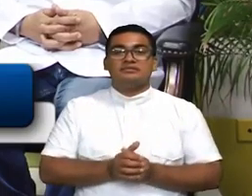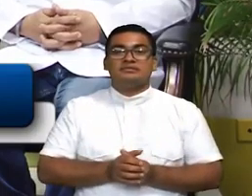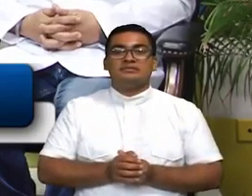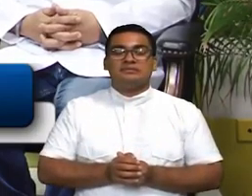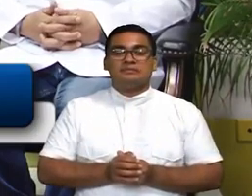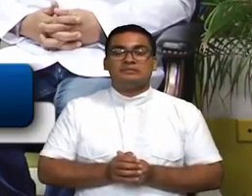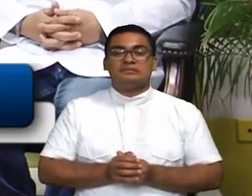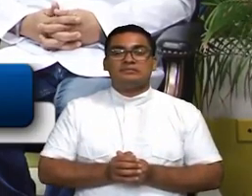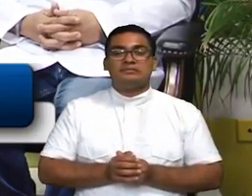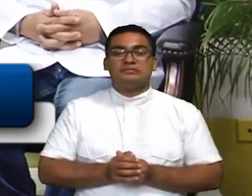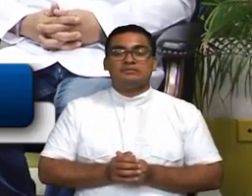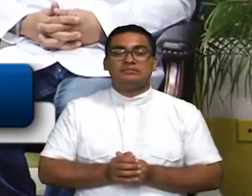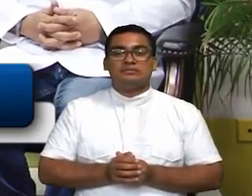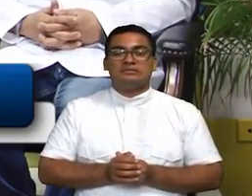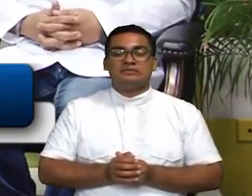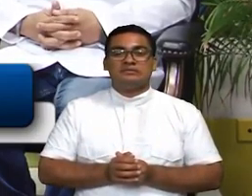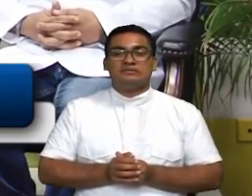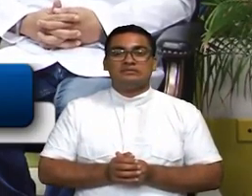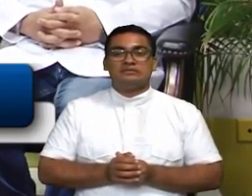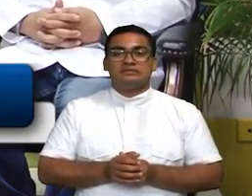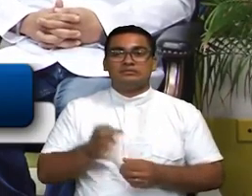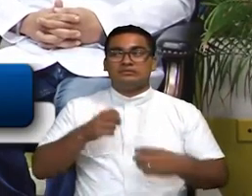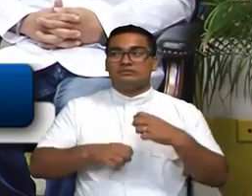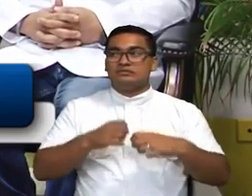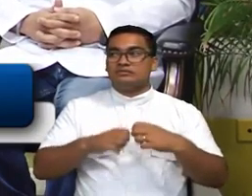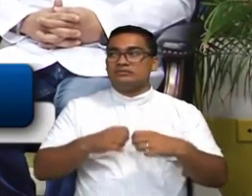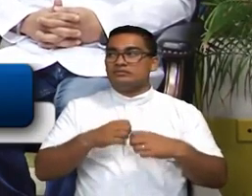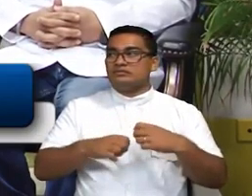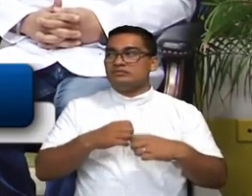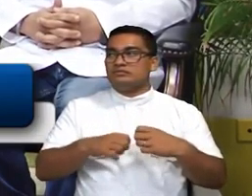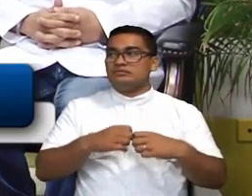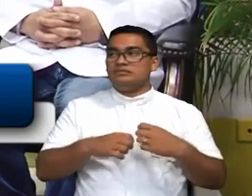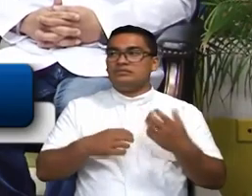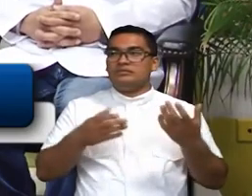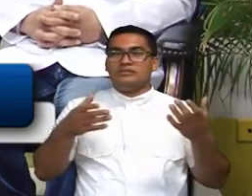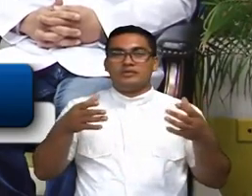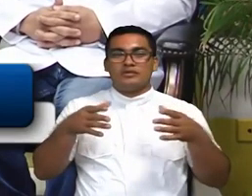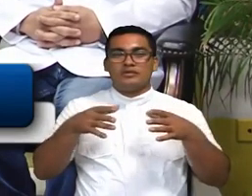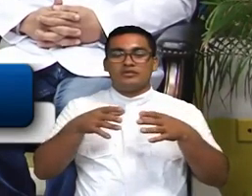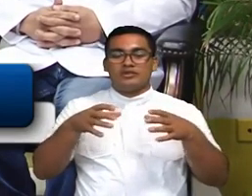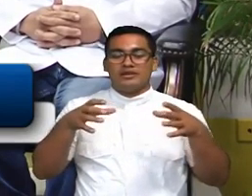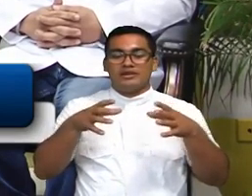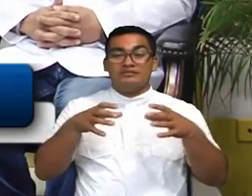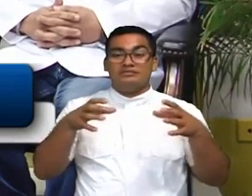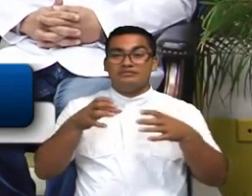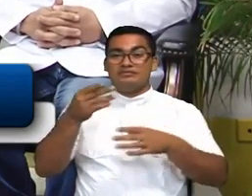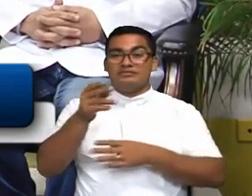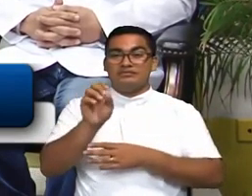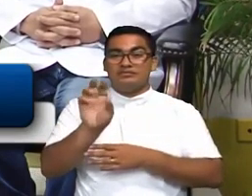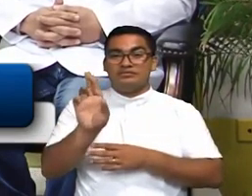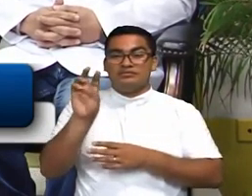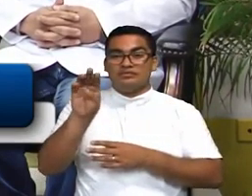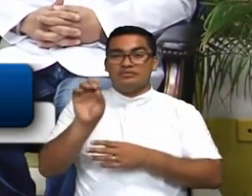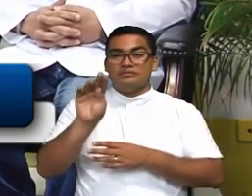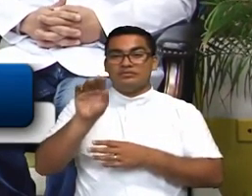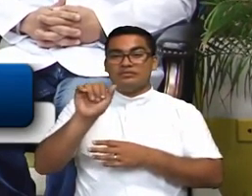Bueno, los trastornos hormonales, por ejemplo. Hay personas que padecen